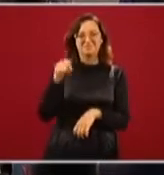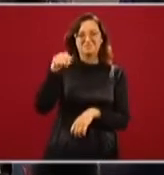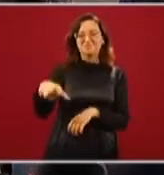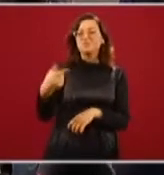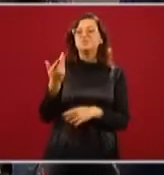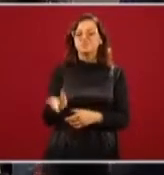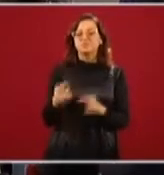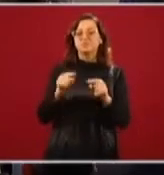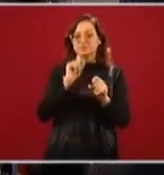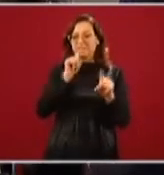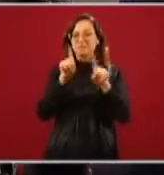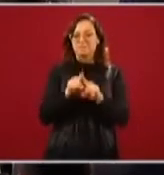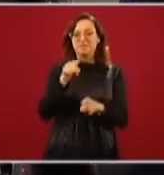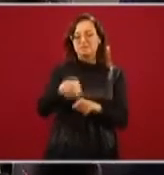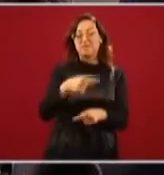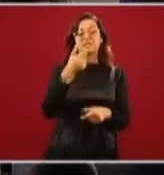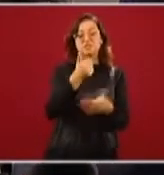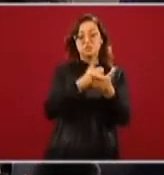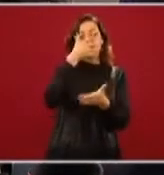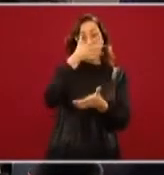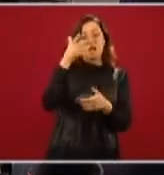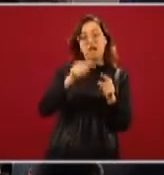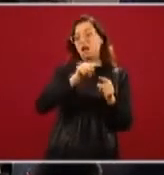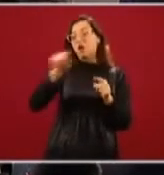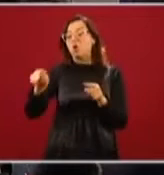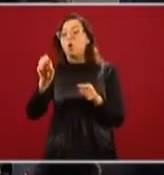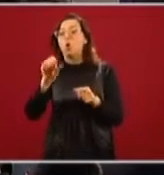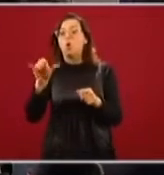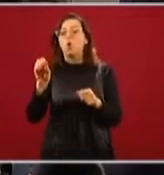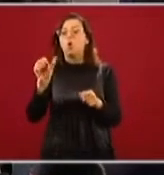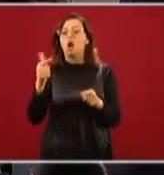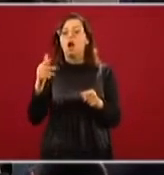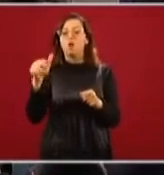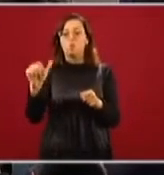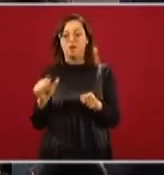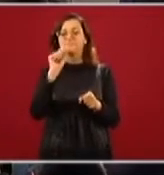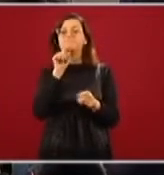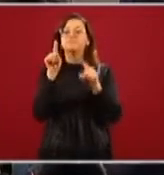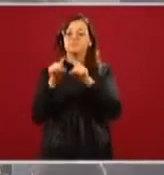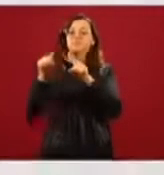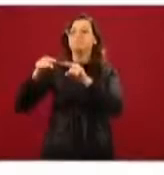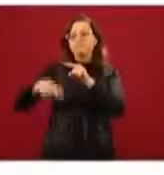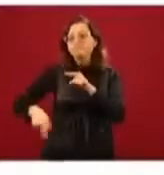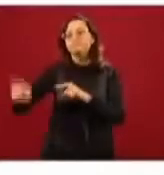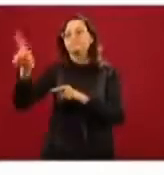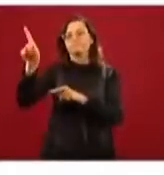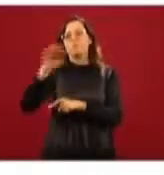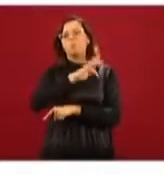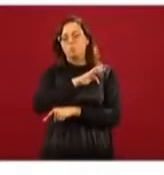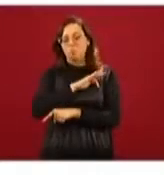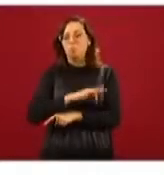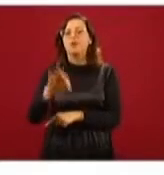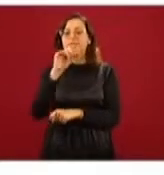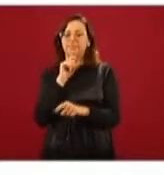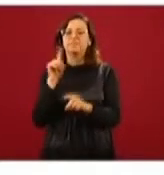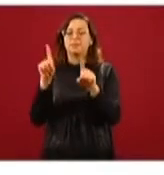día, es el que va de Ciudad Azteca a Ojo de Agua, aquí está, de Ciudad Azteca a Ojo de Agua, y que posteriormente pueda ser también una vía